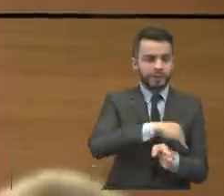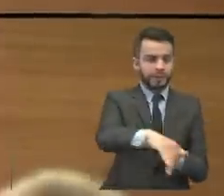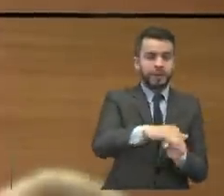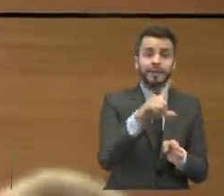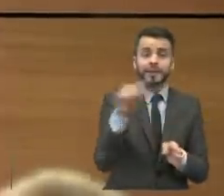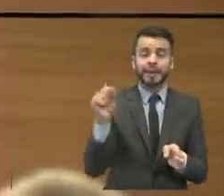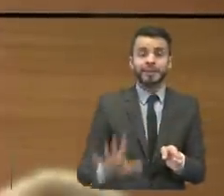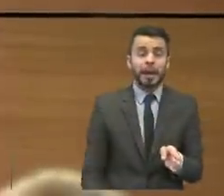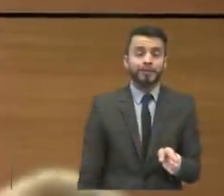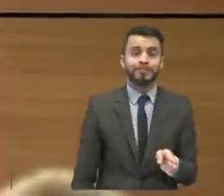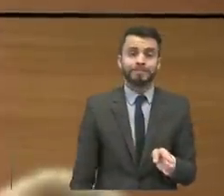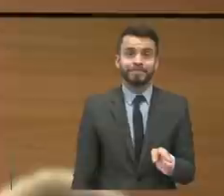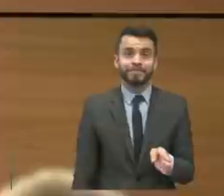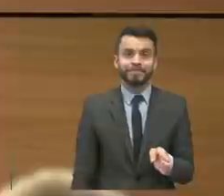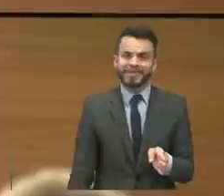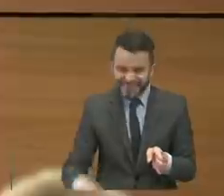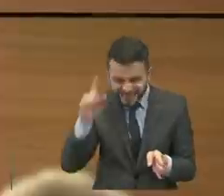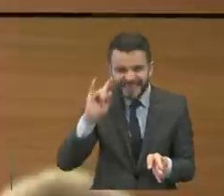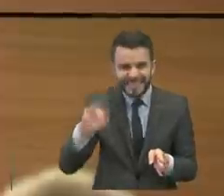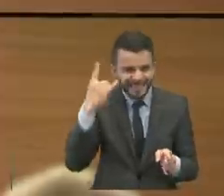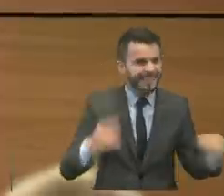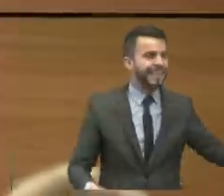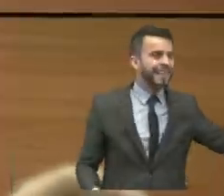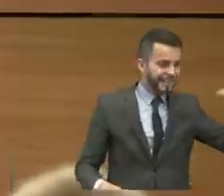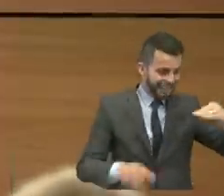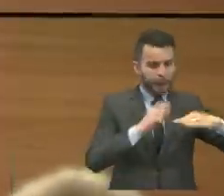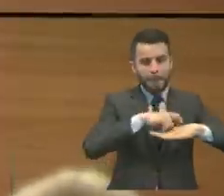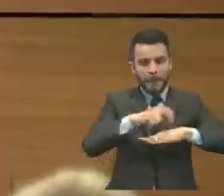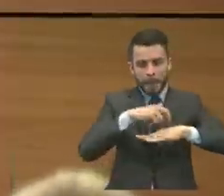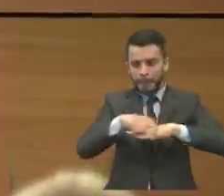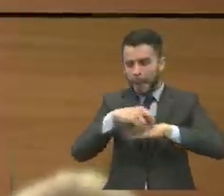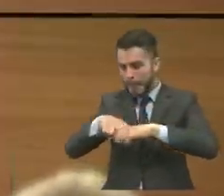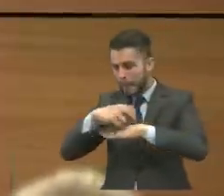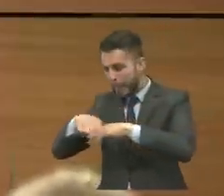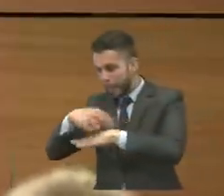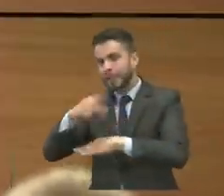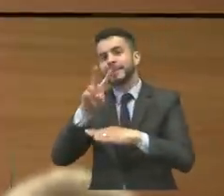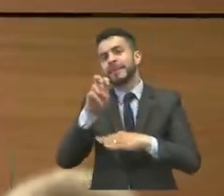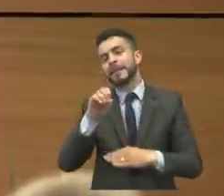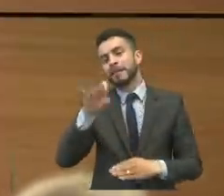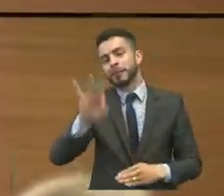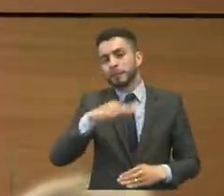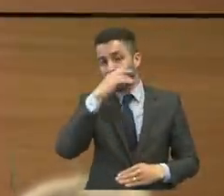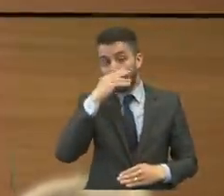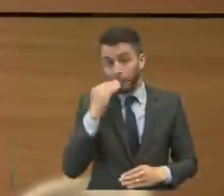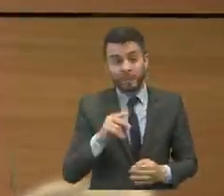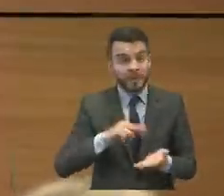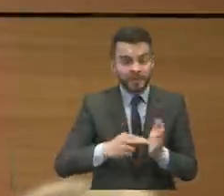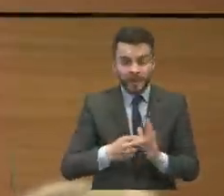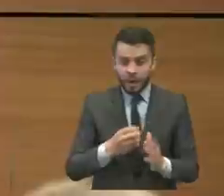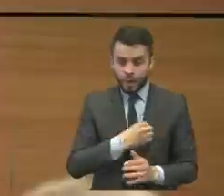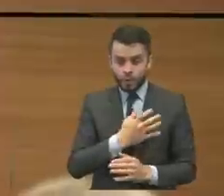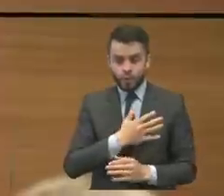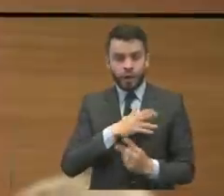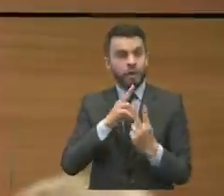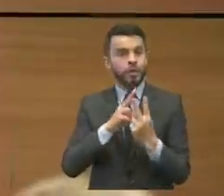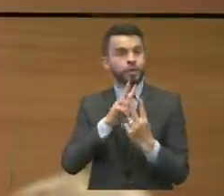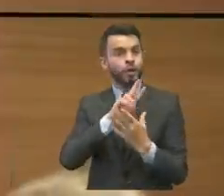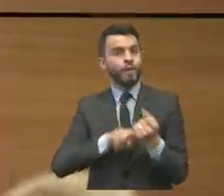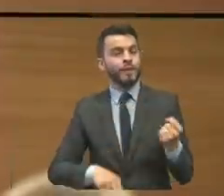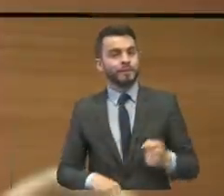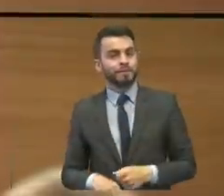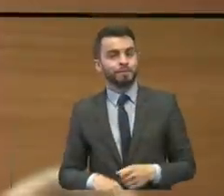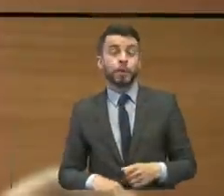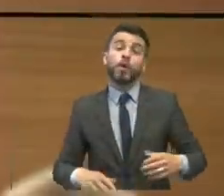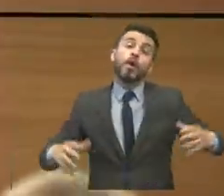se quedan 1/3 de los viajes. De manera que va a tener doble oportunidad. Pero si quiere arrancar en